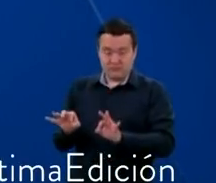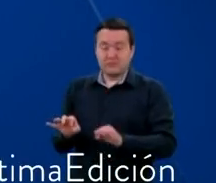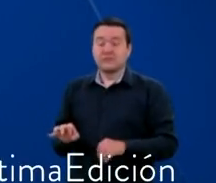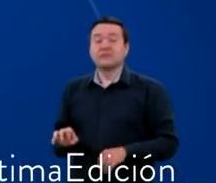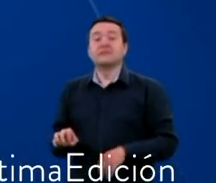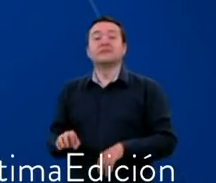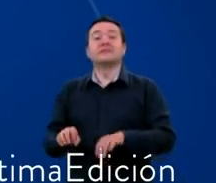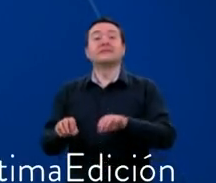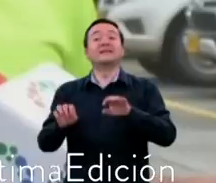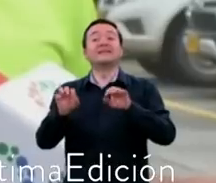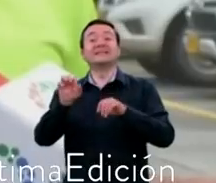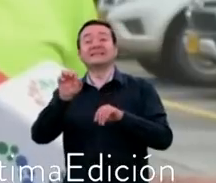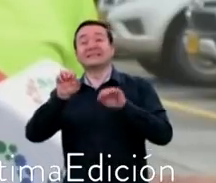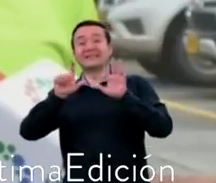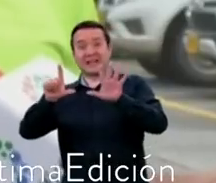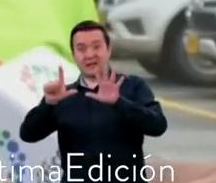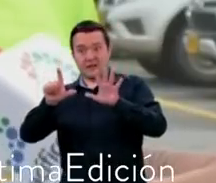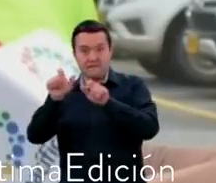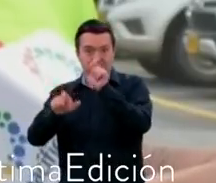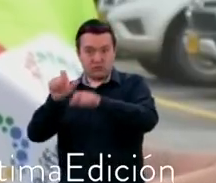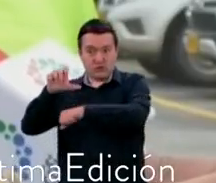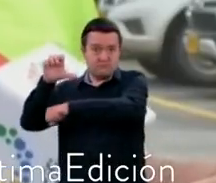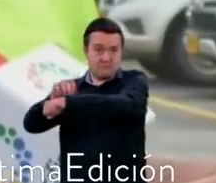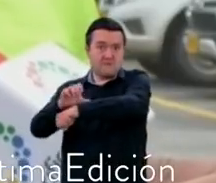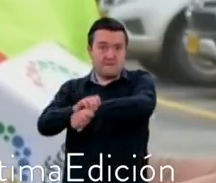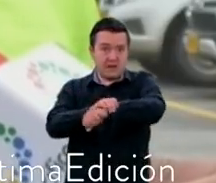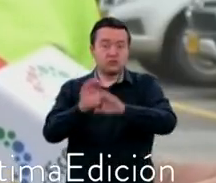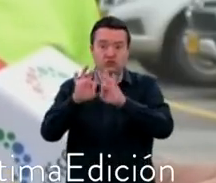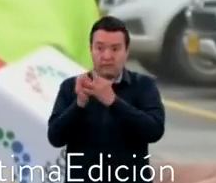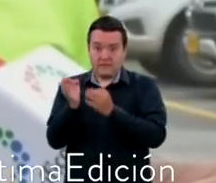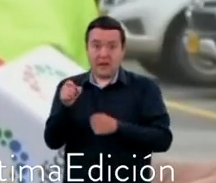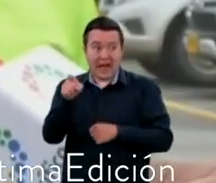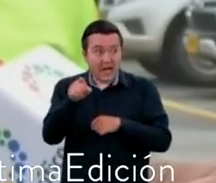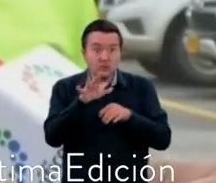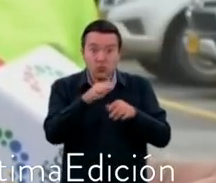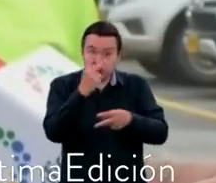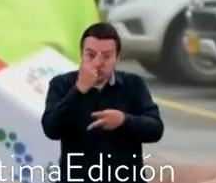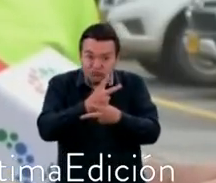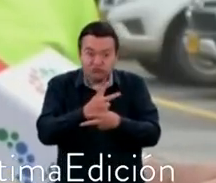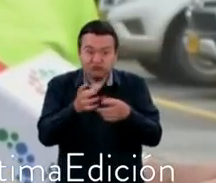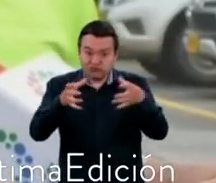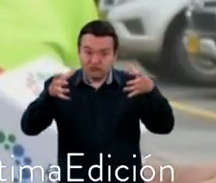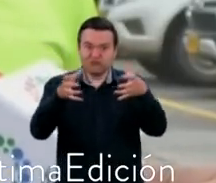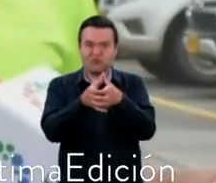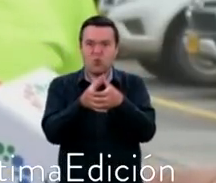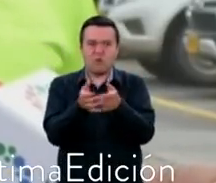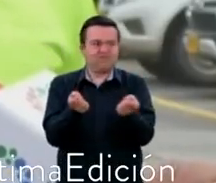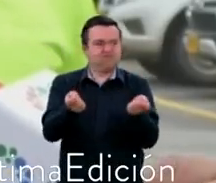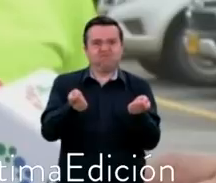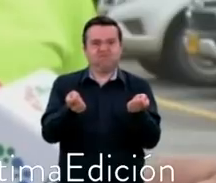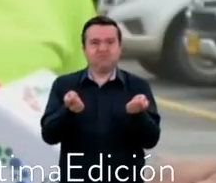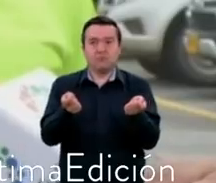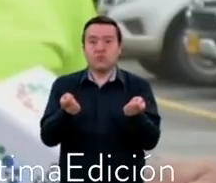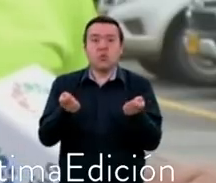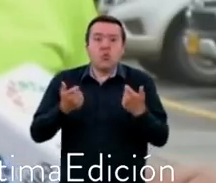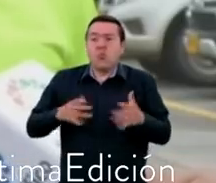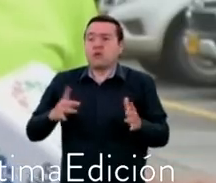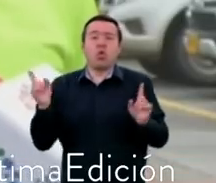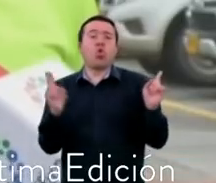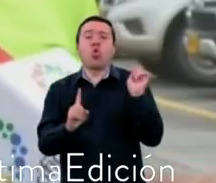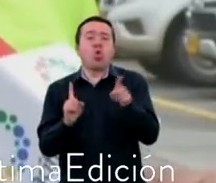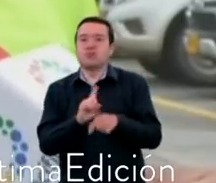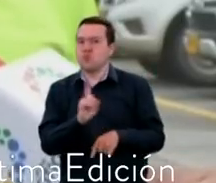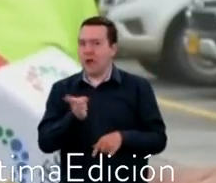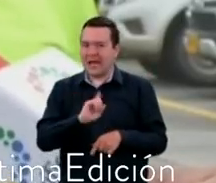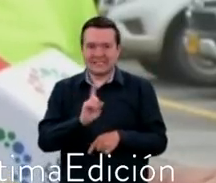misma familia. Era un círculo muy cerrado, al cual no era fácil ingresar porque la confianza que se tenía entre los expendedores y los